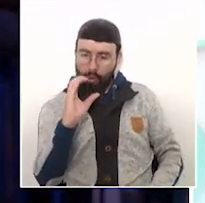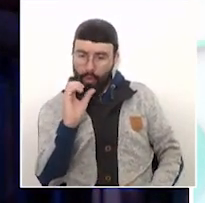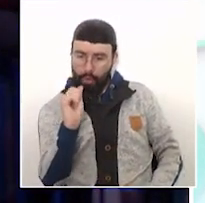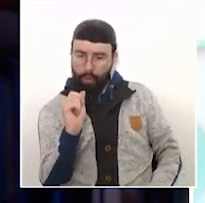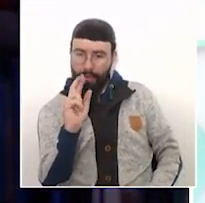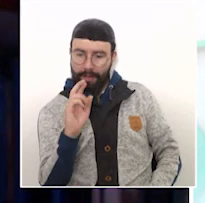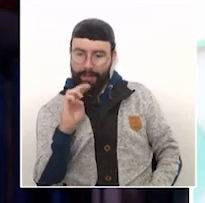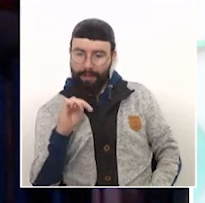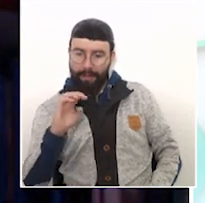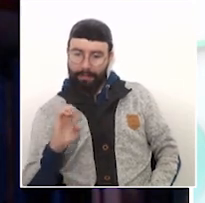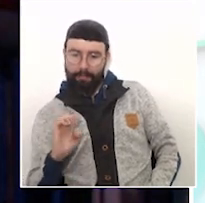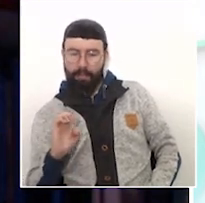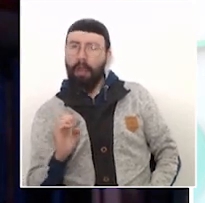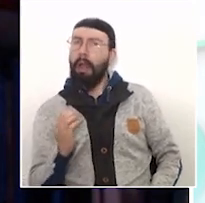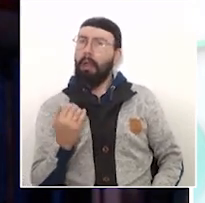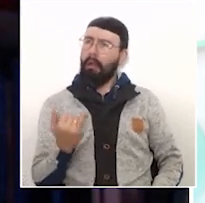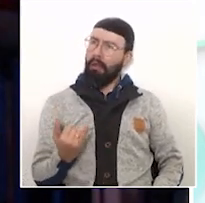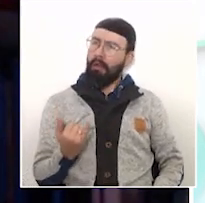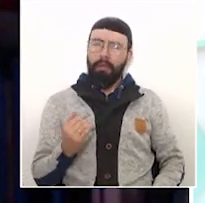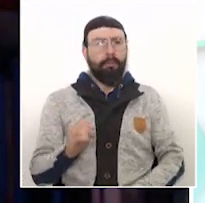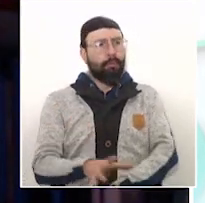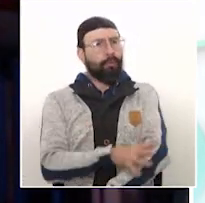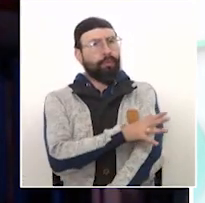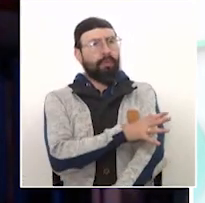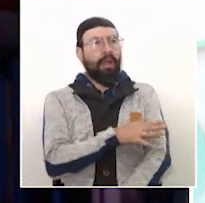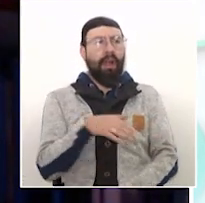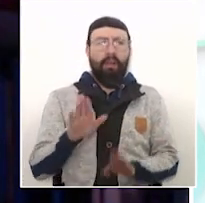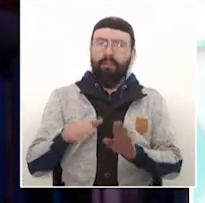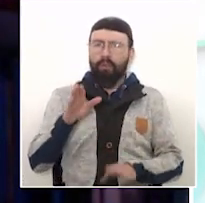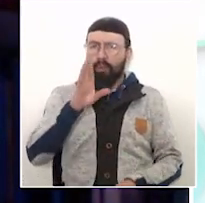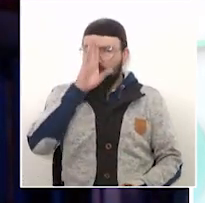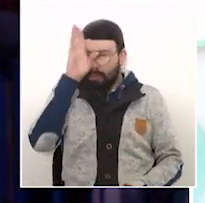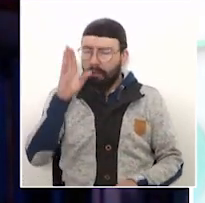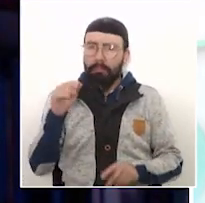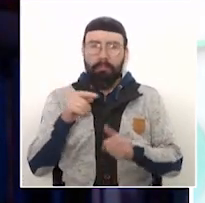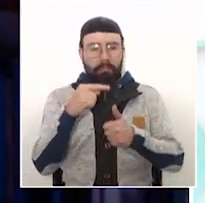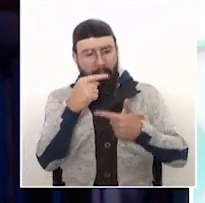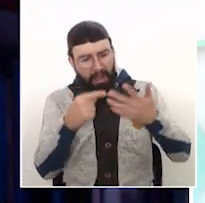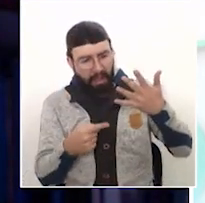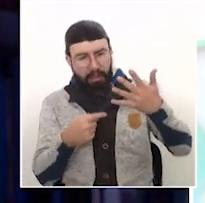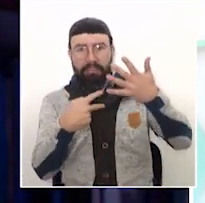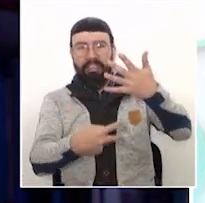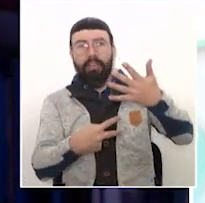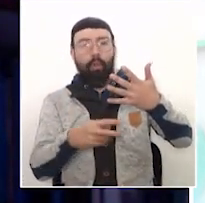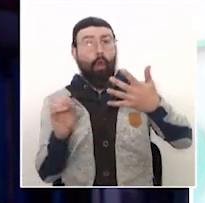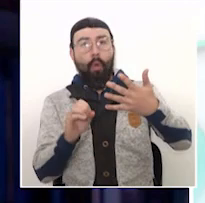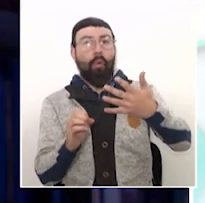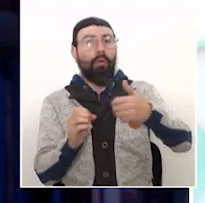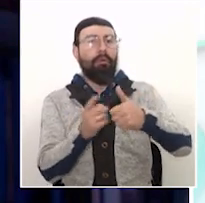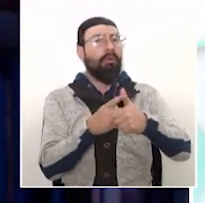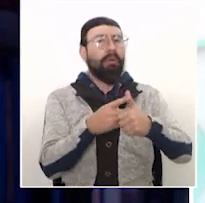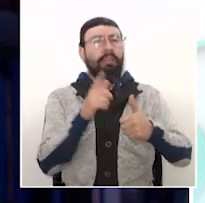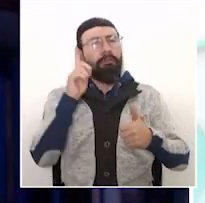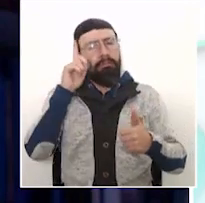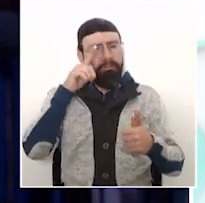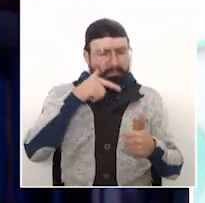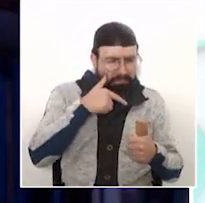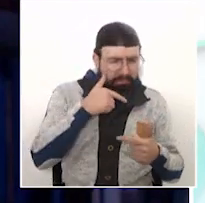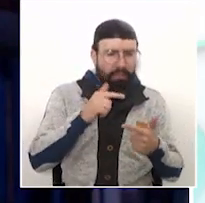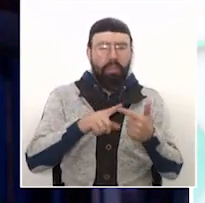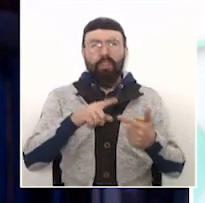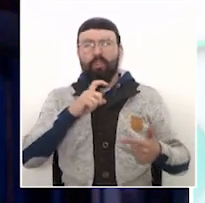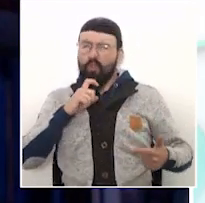emociones. Mire, verás que es muy común que la gente tenga 2, 3 o las 7. Tristezas,